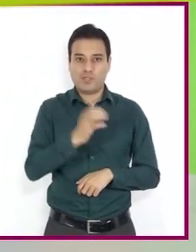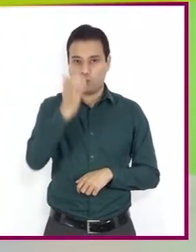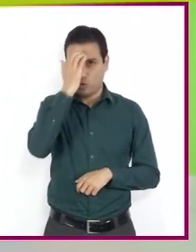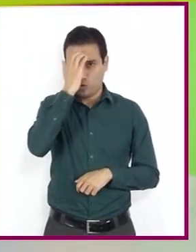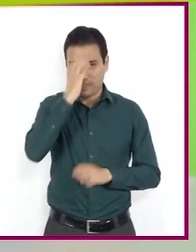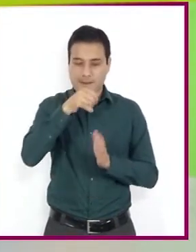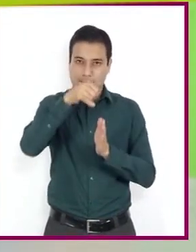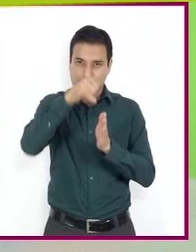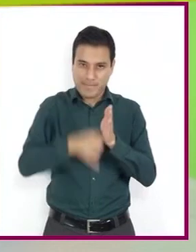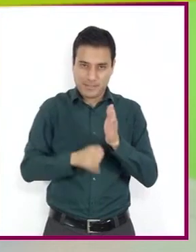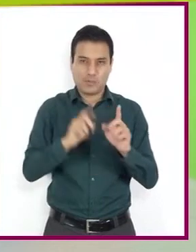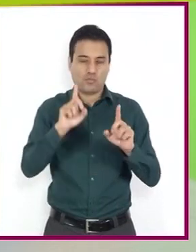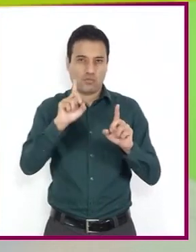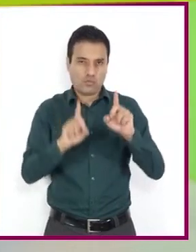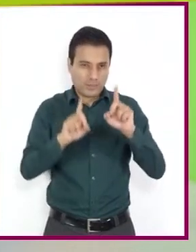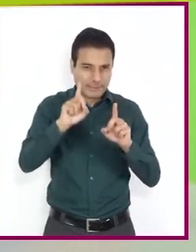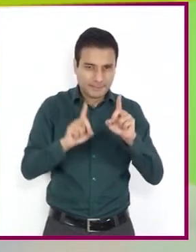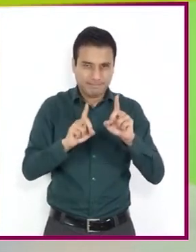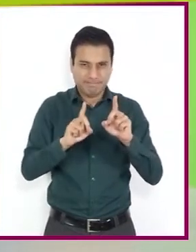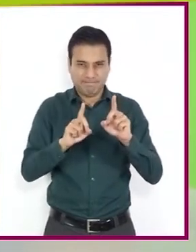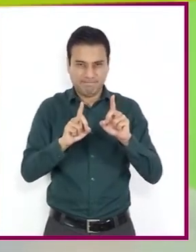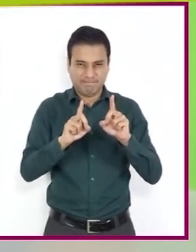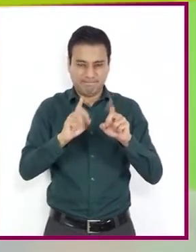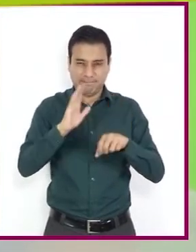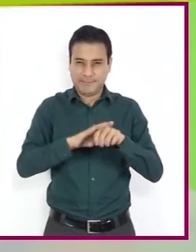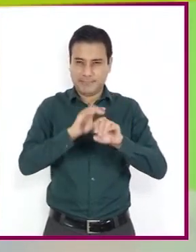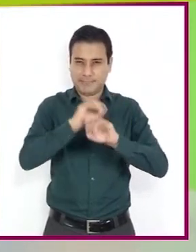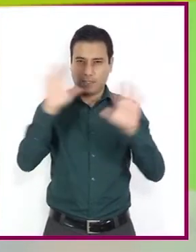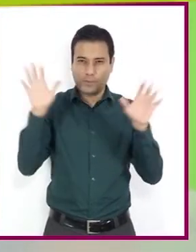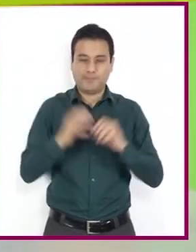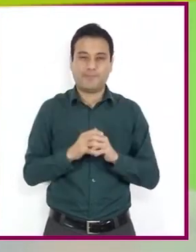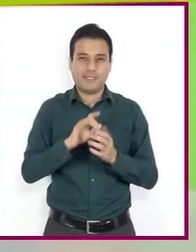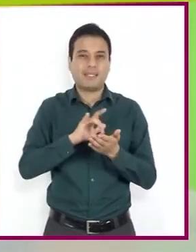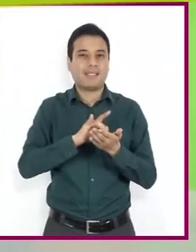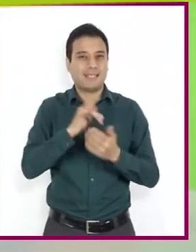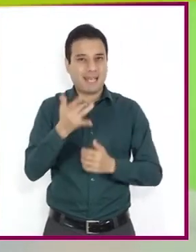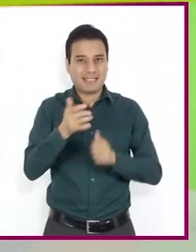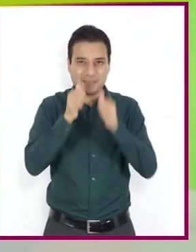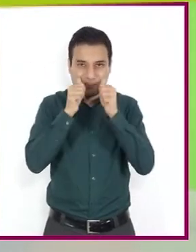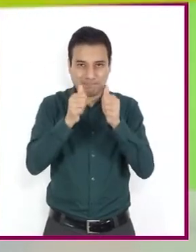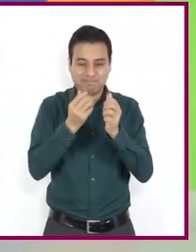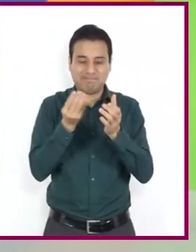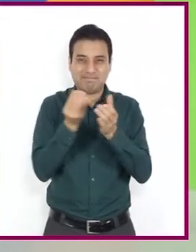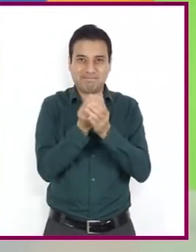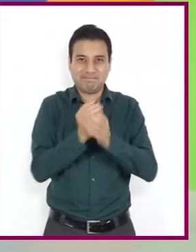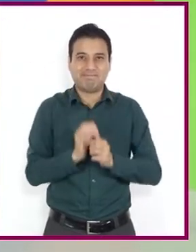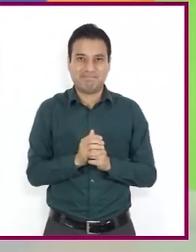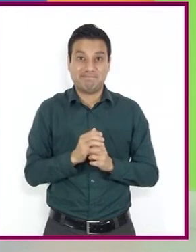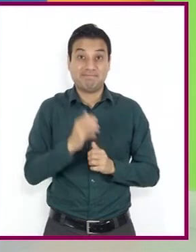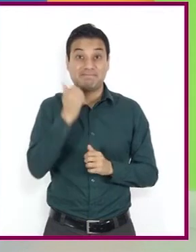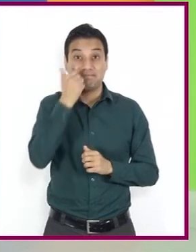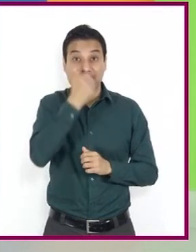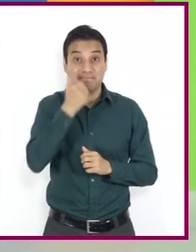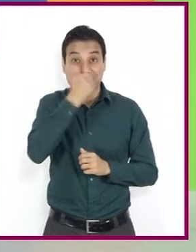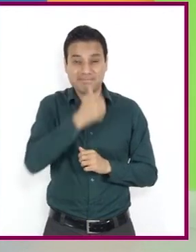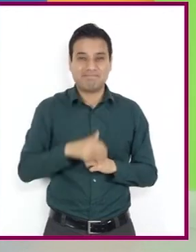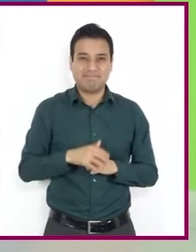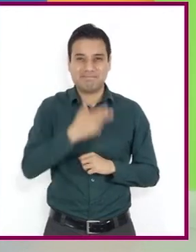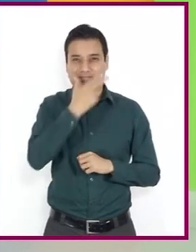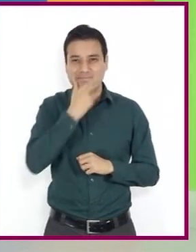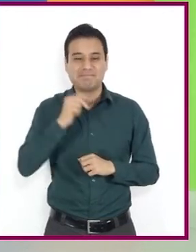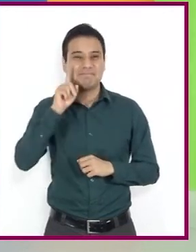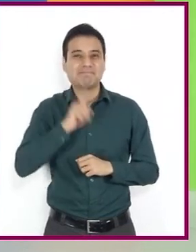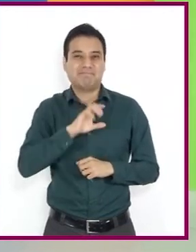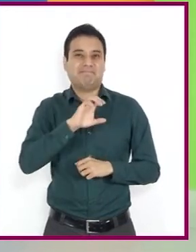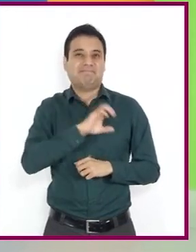resolver las dudas que pudieran surgir. Les agradecemos su presencia en esta sesión y a todas y todos nuestros estimados